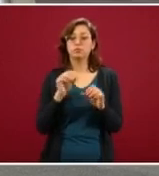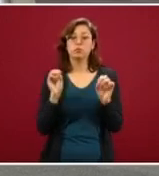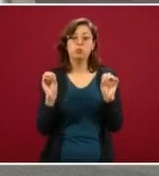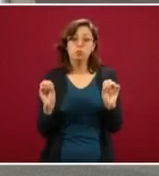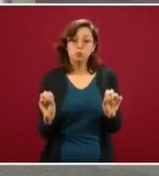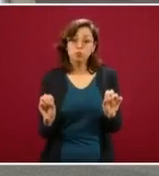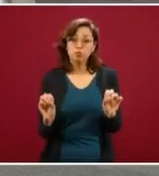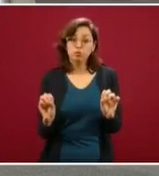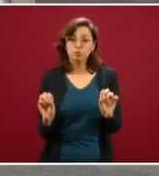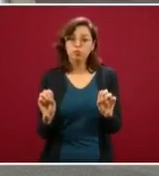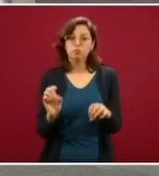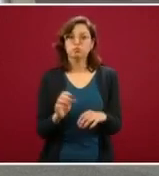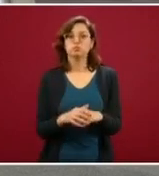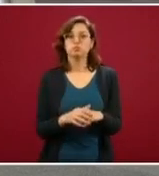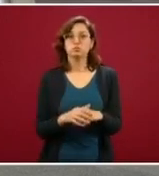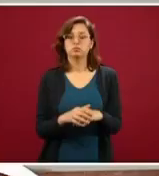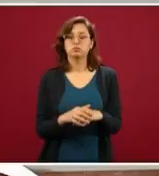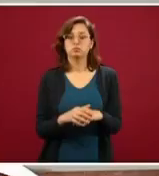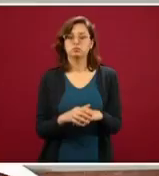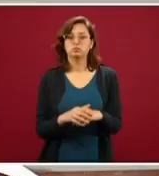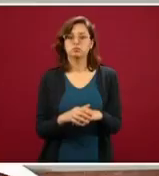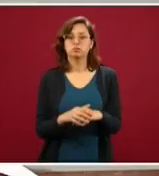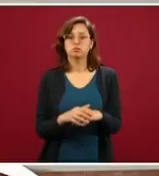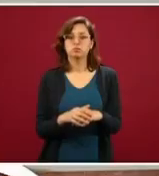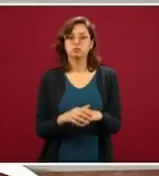o fueron